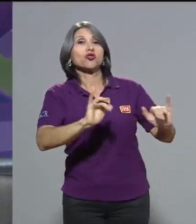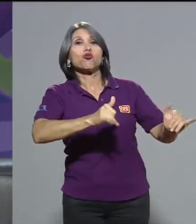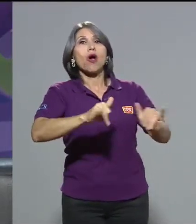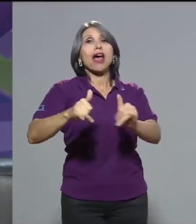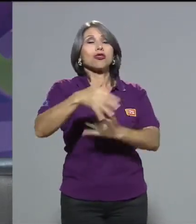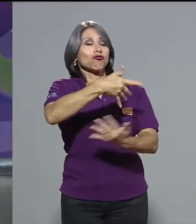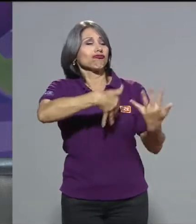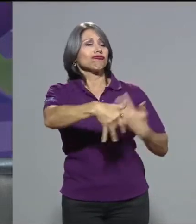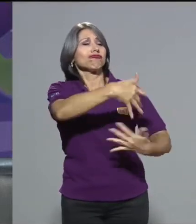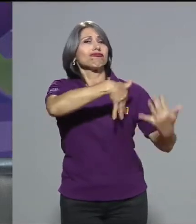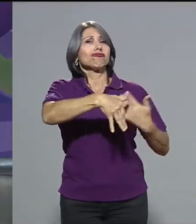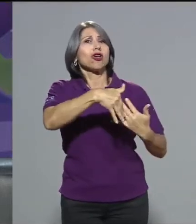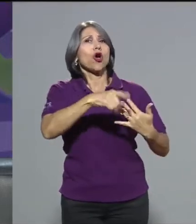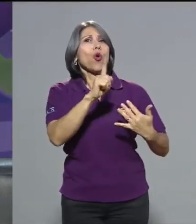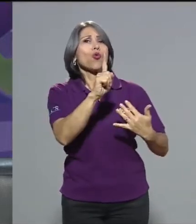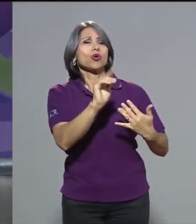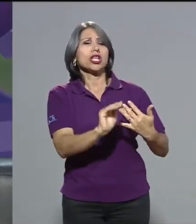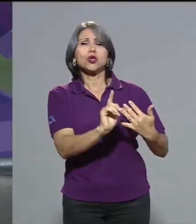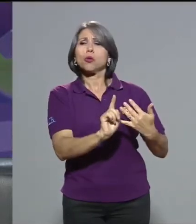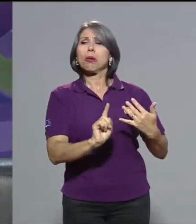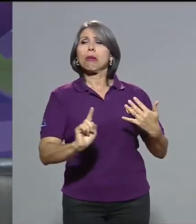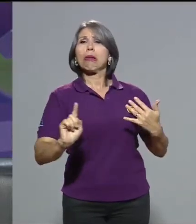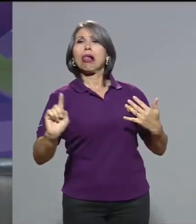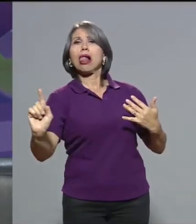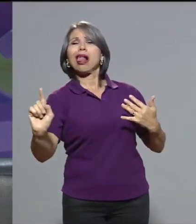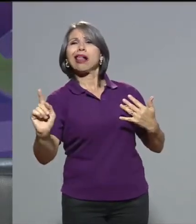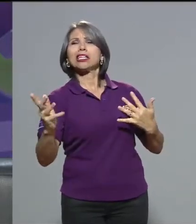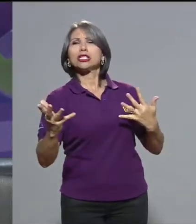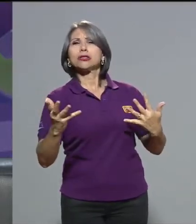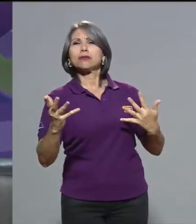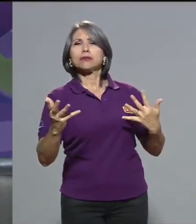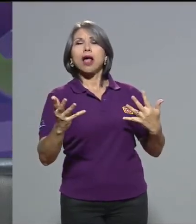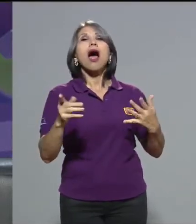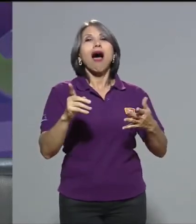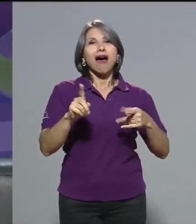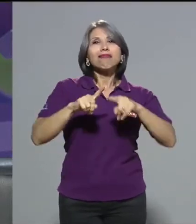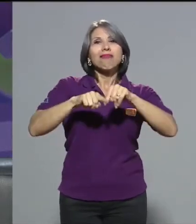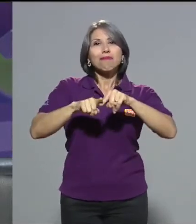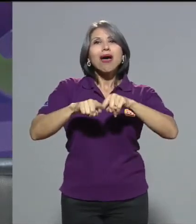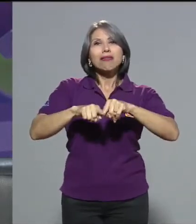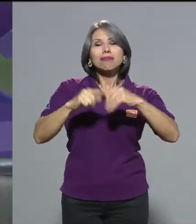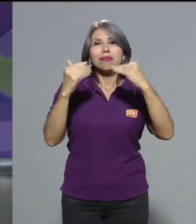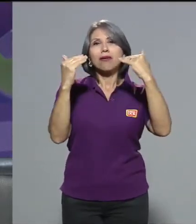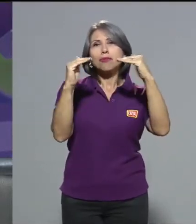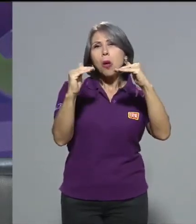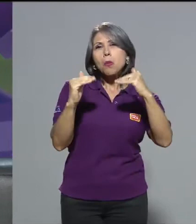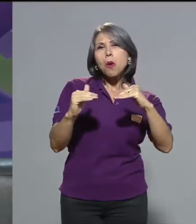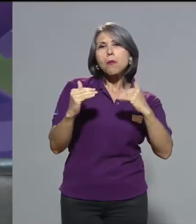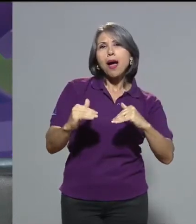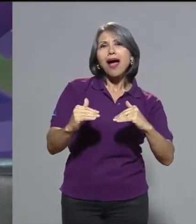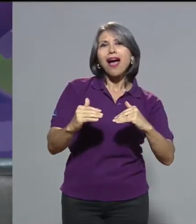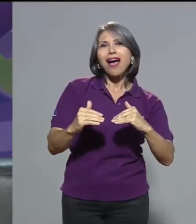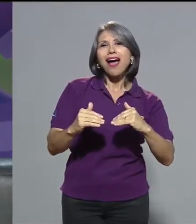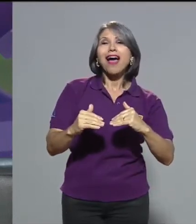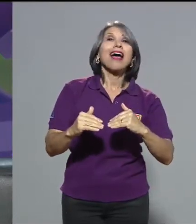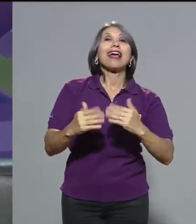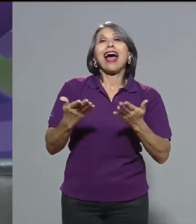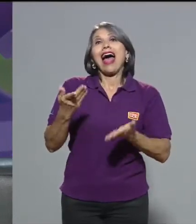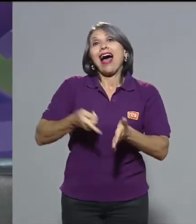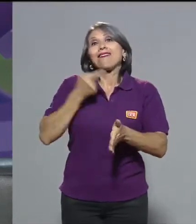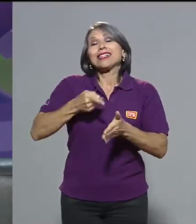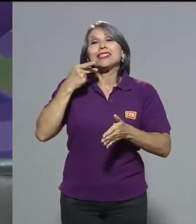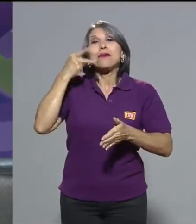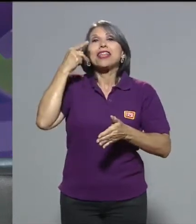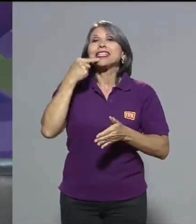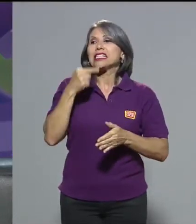veces cosas, como les repito, depende del grado que tenga, niños que parecen que dicen los padres, es que es súper inteligente.